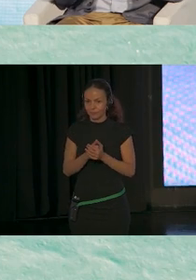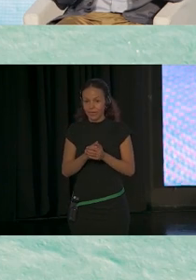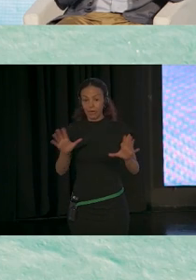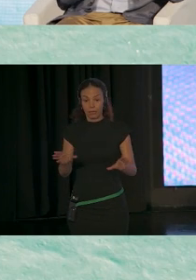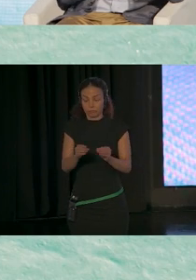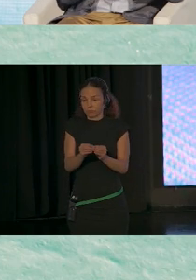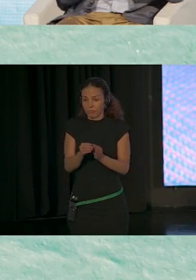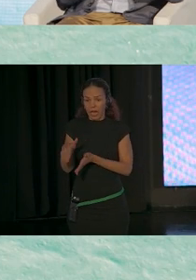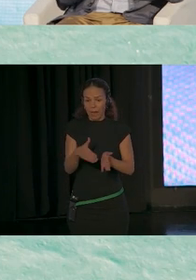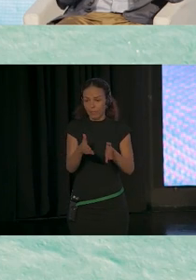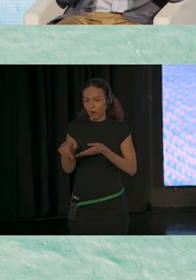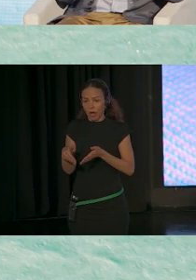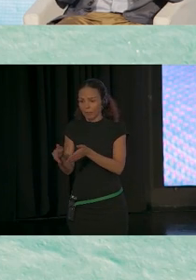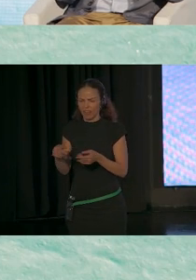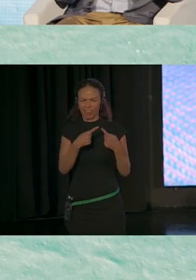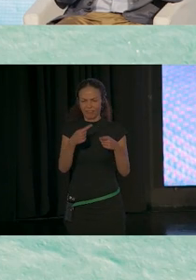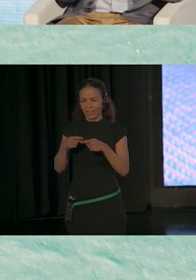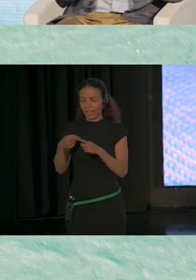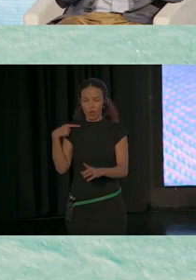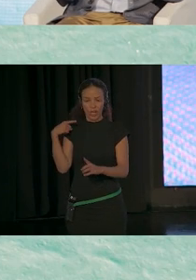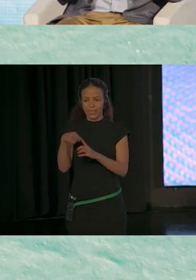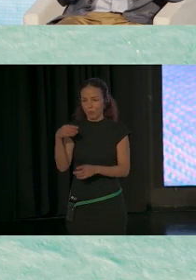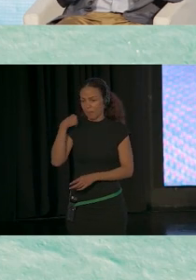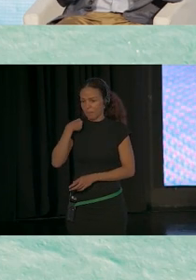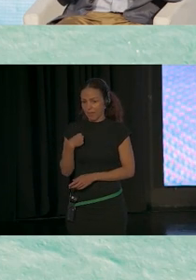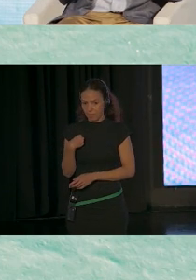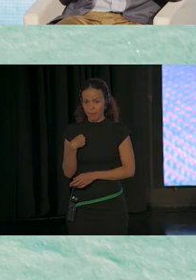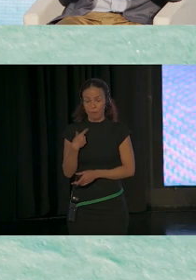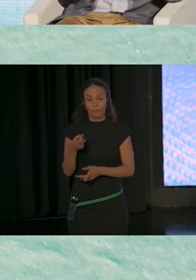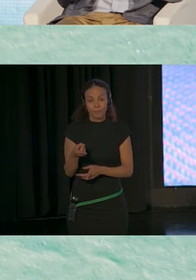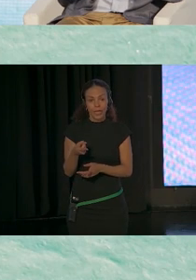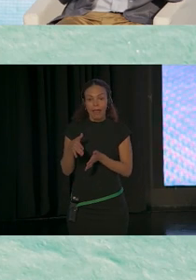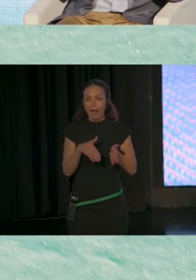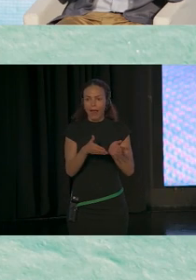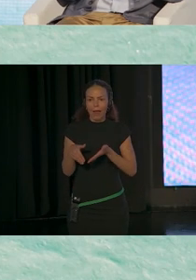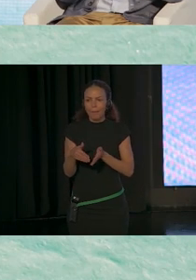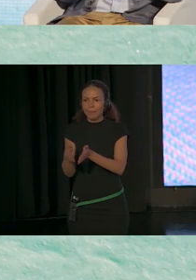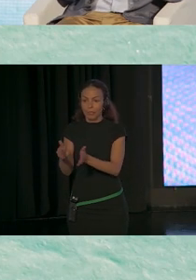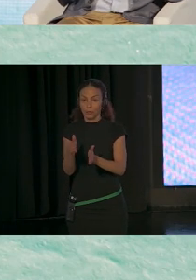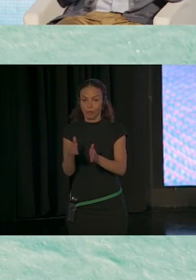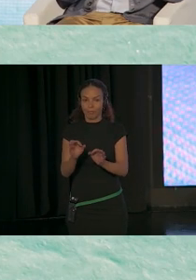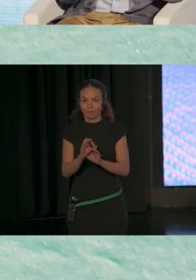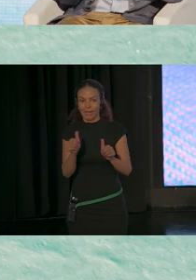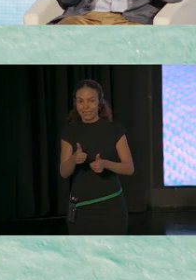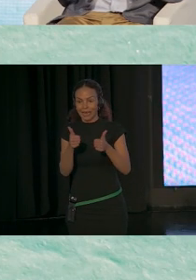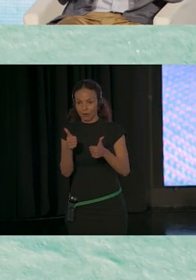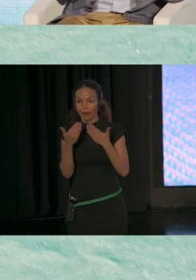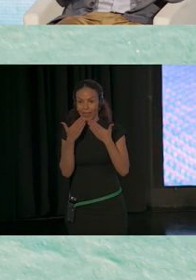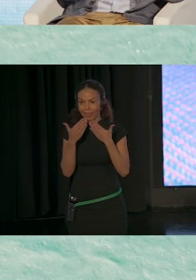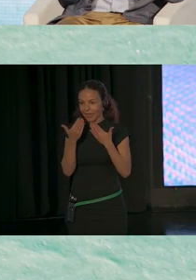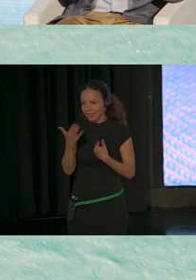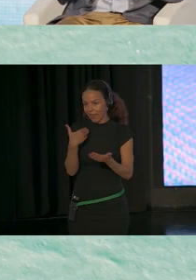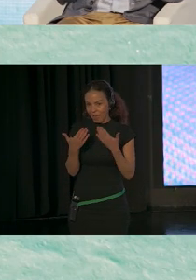diferentes caminos para llegar a un mismo fin. Esos caminos se van cristalizando en función de un diálogo. Y